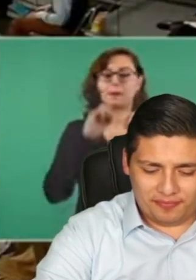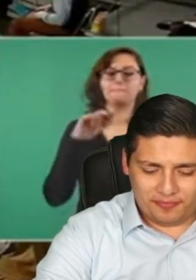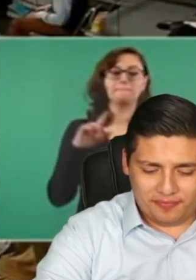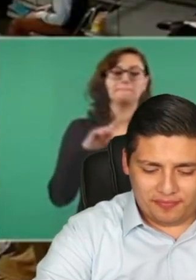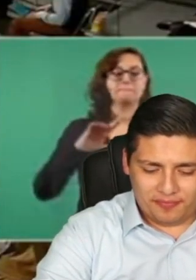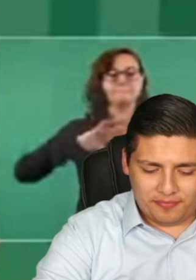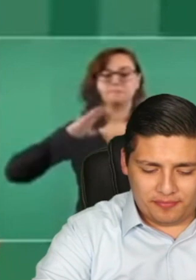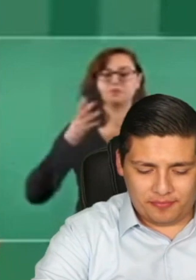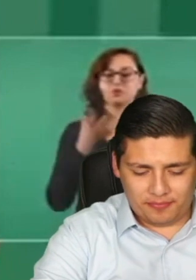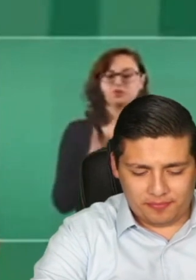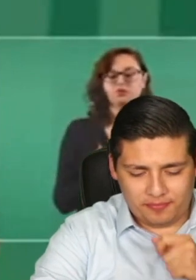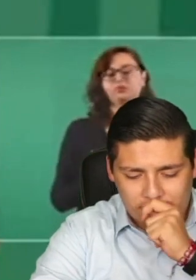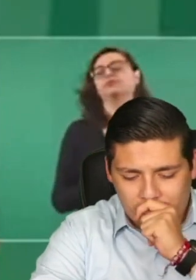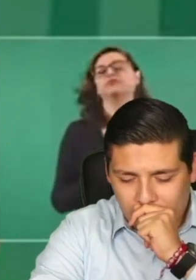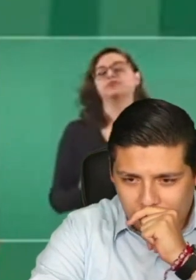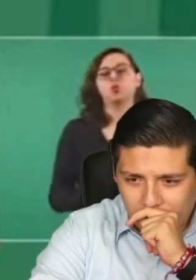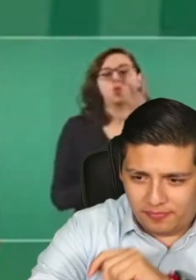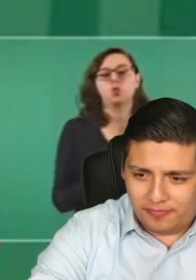Es un asunto de cúpulas.